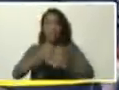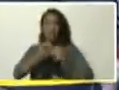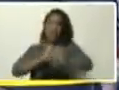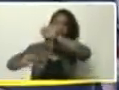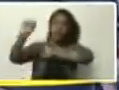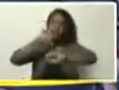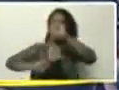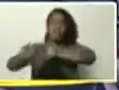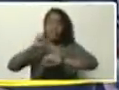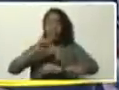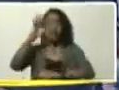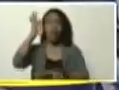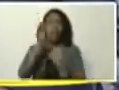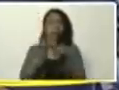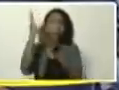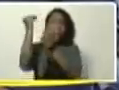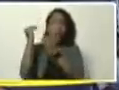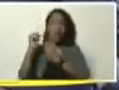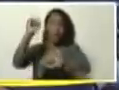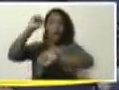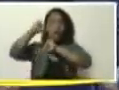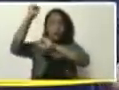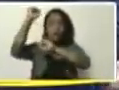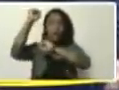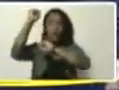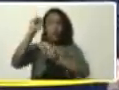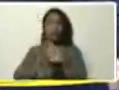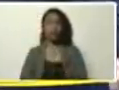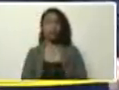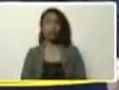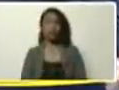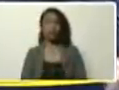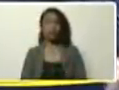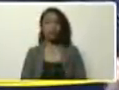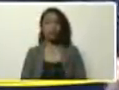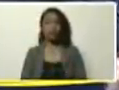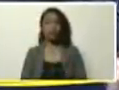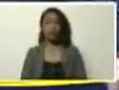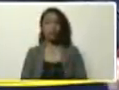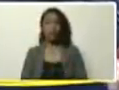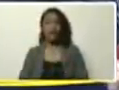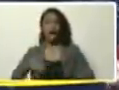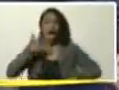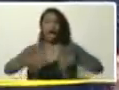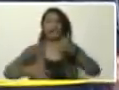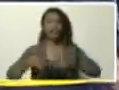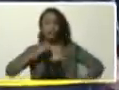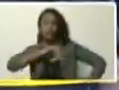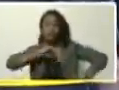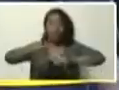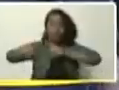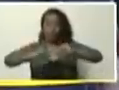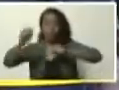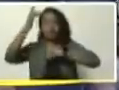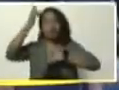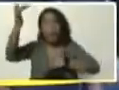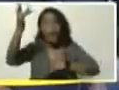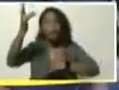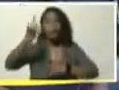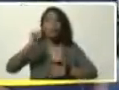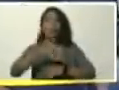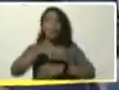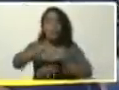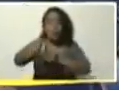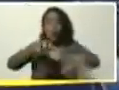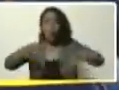con fe y esperanza en la victoria y en el triunfo. Actuar con inteligencia, dividir al